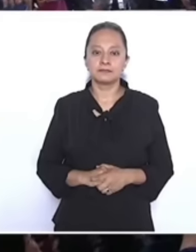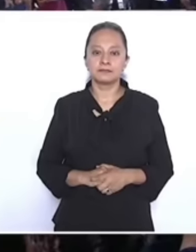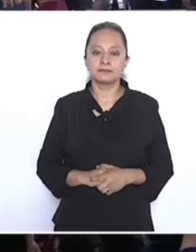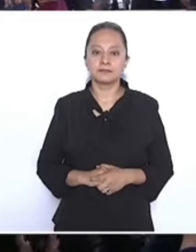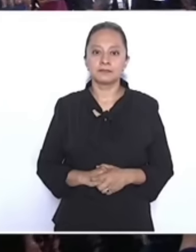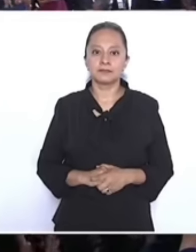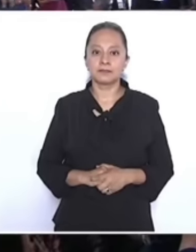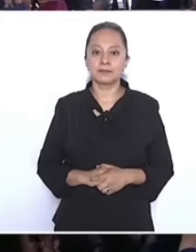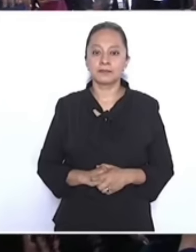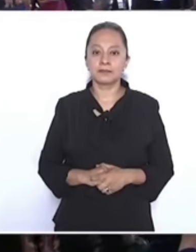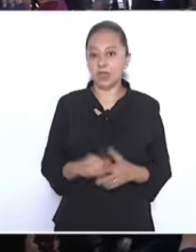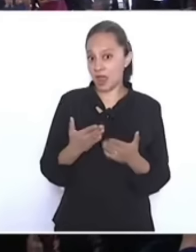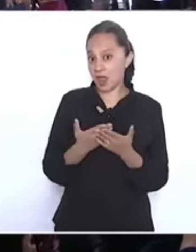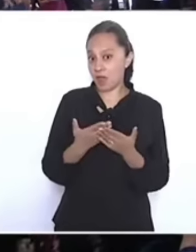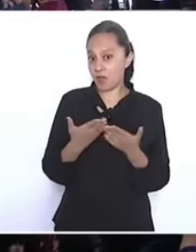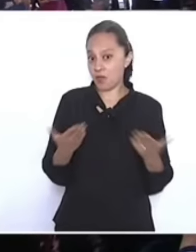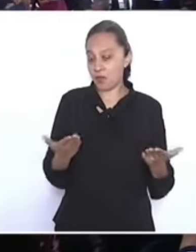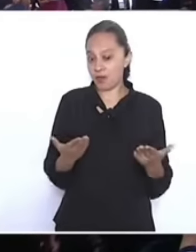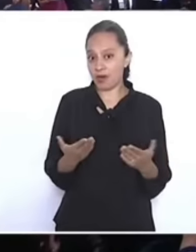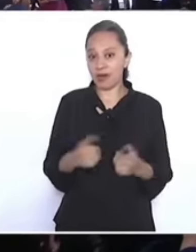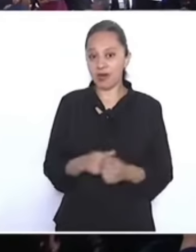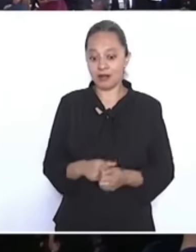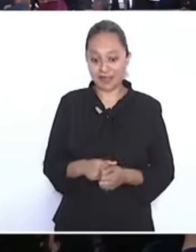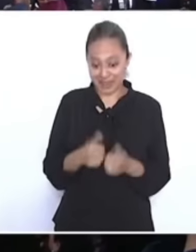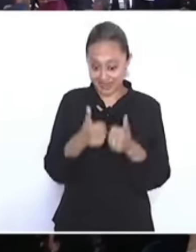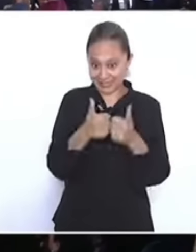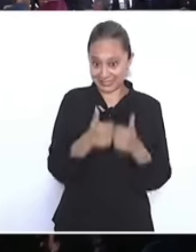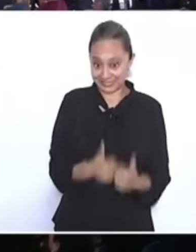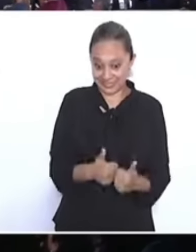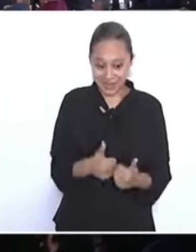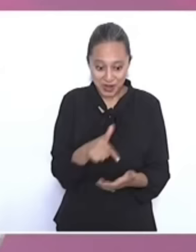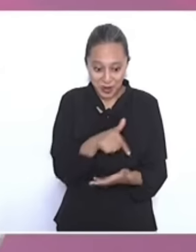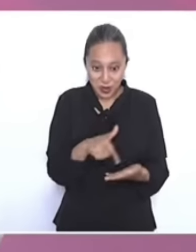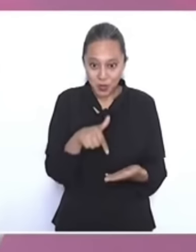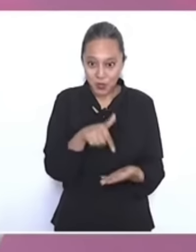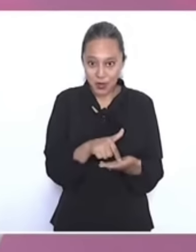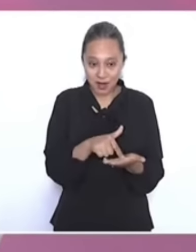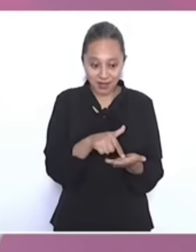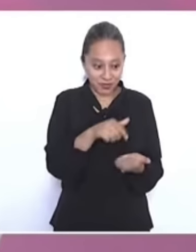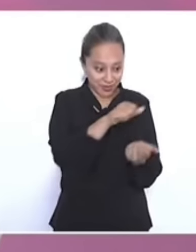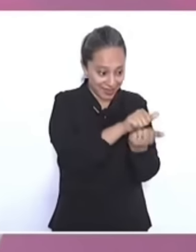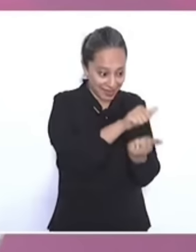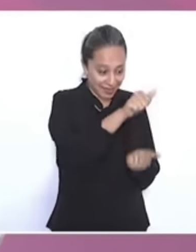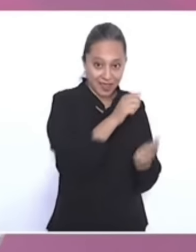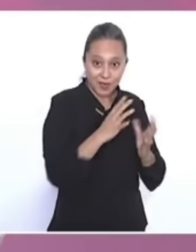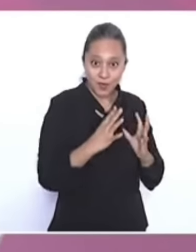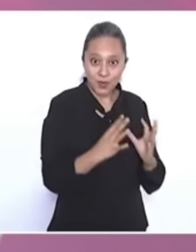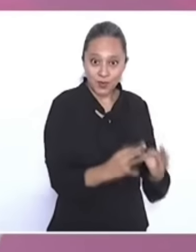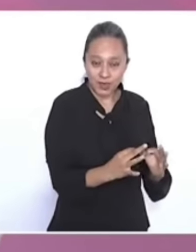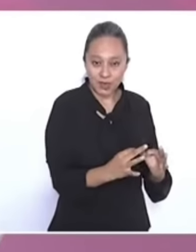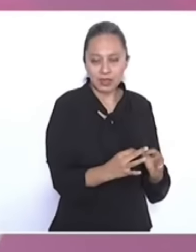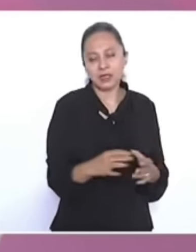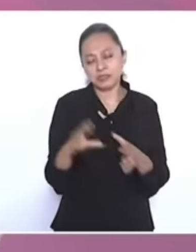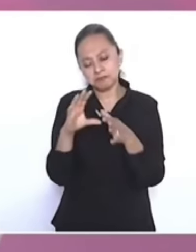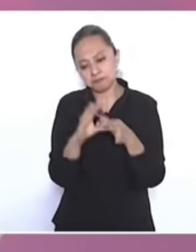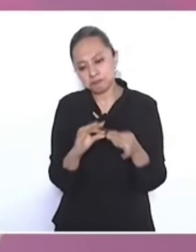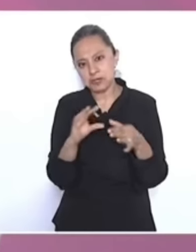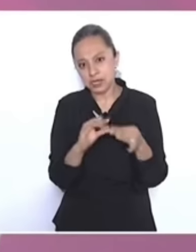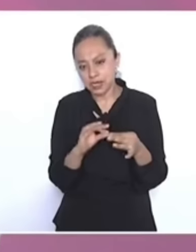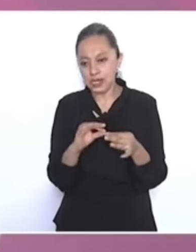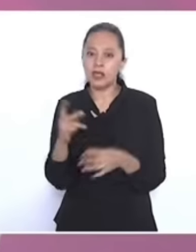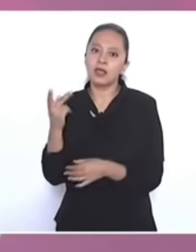Estamos aquí, justo en la tierra de la Constitución, para decirles que la política